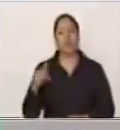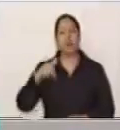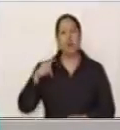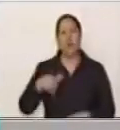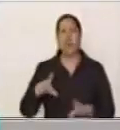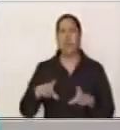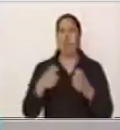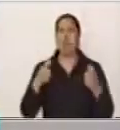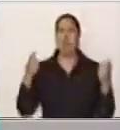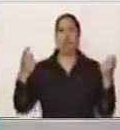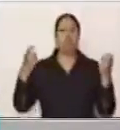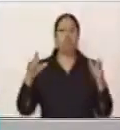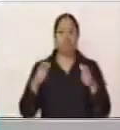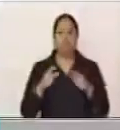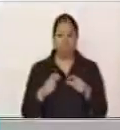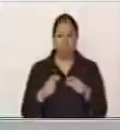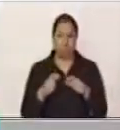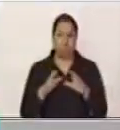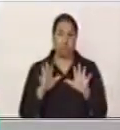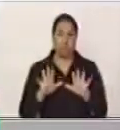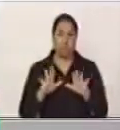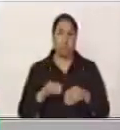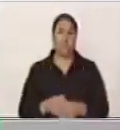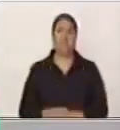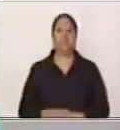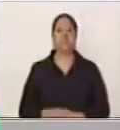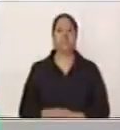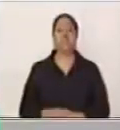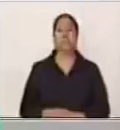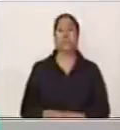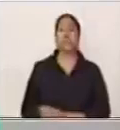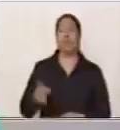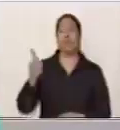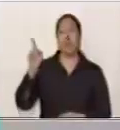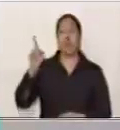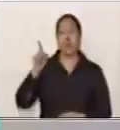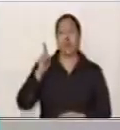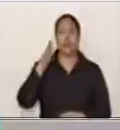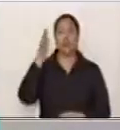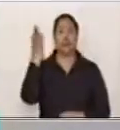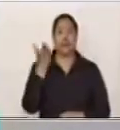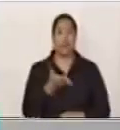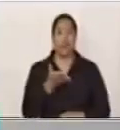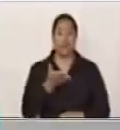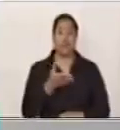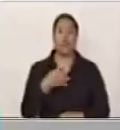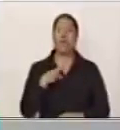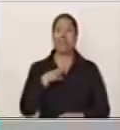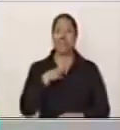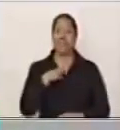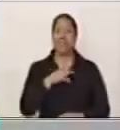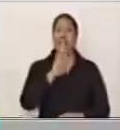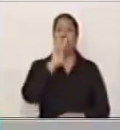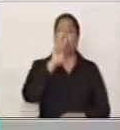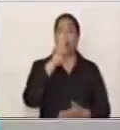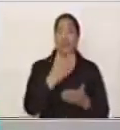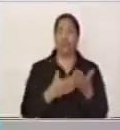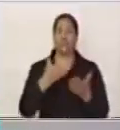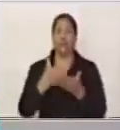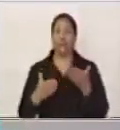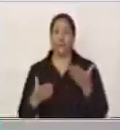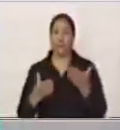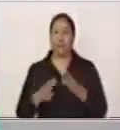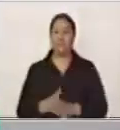a simplificar. Y decimos que esta fracción vamos a poderle sacar tercera. Entonces,